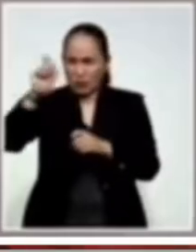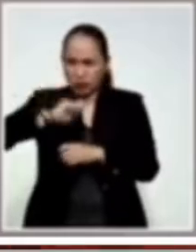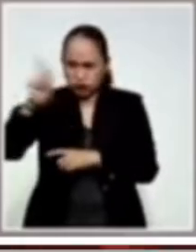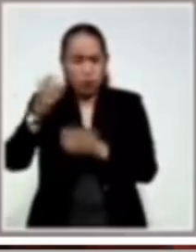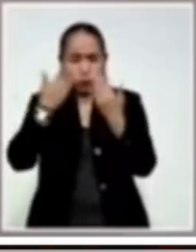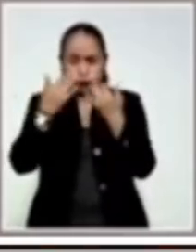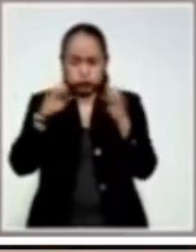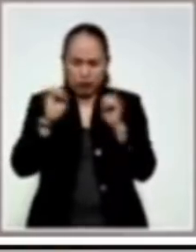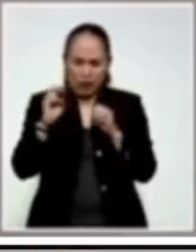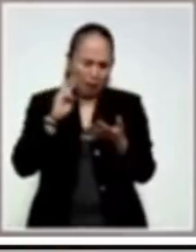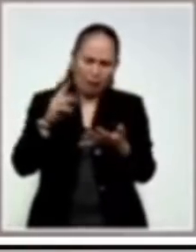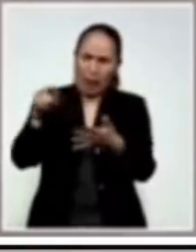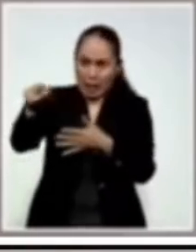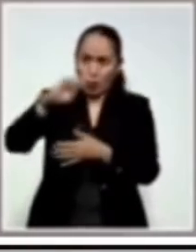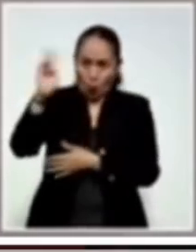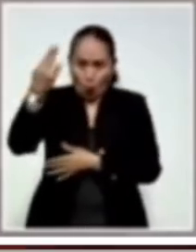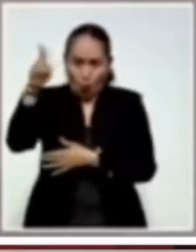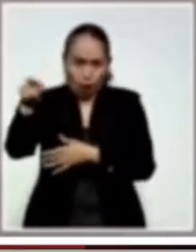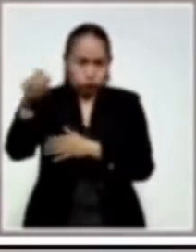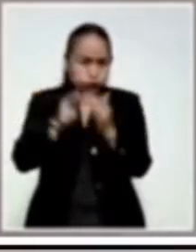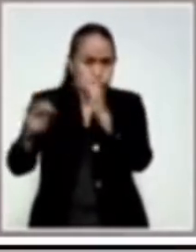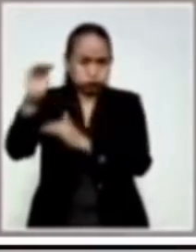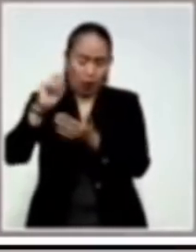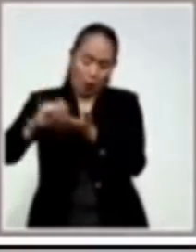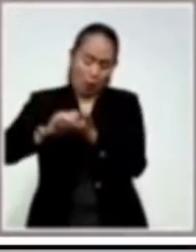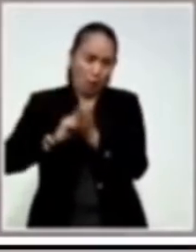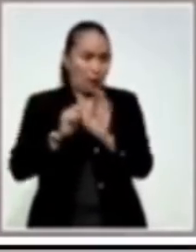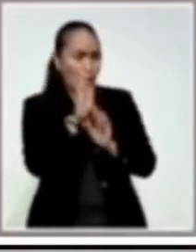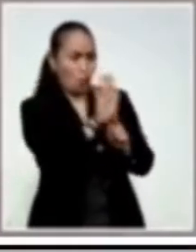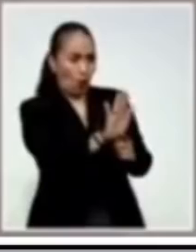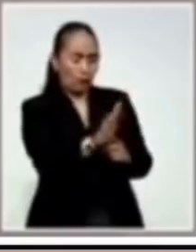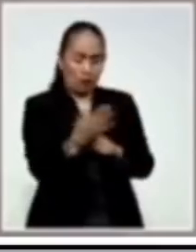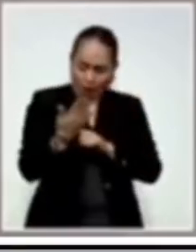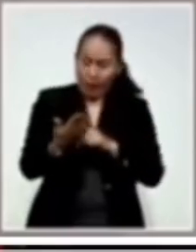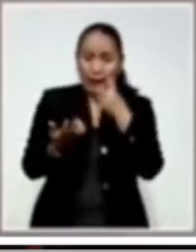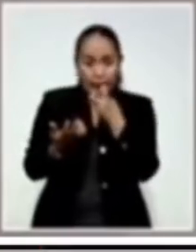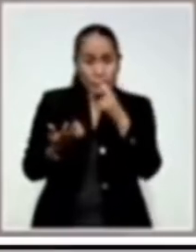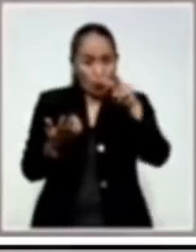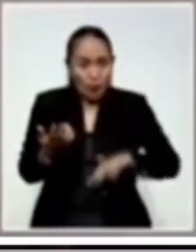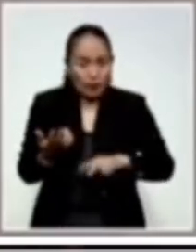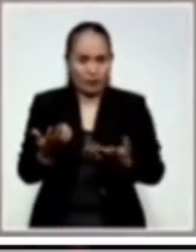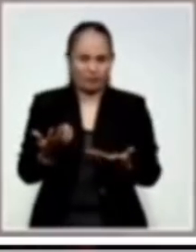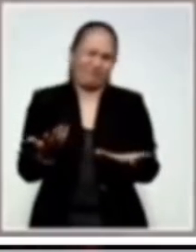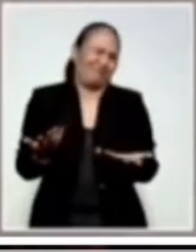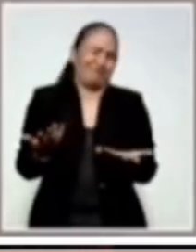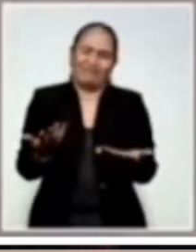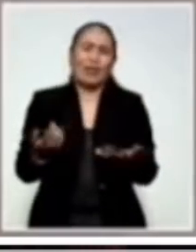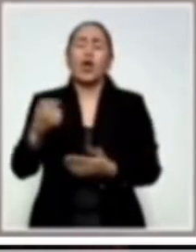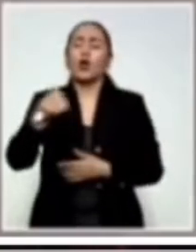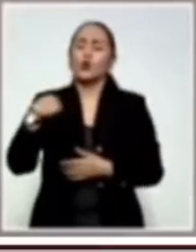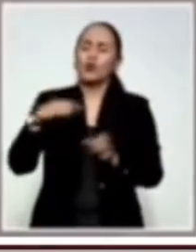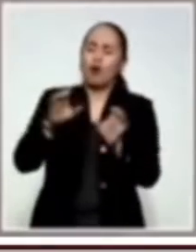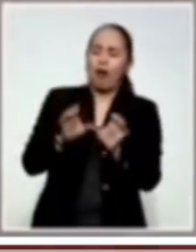porque dicen que son académicos. ¿Me explico? Yo no estoy polarizando. Ciertamente no